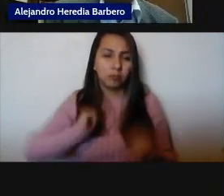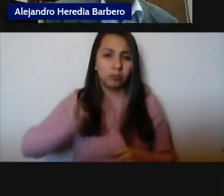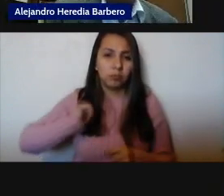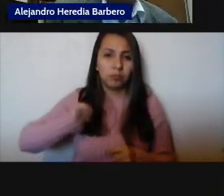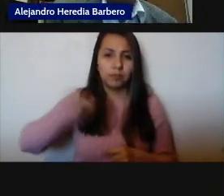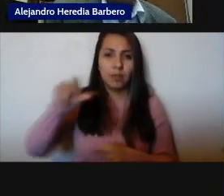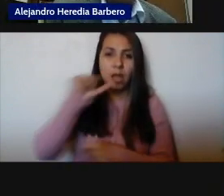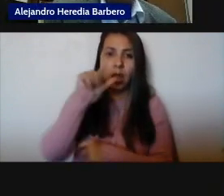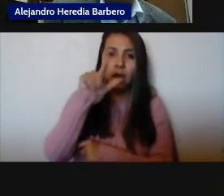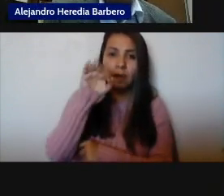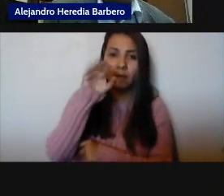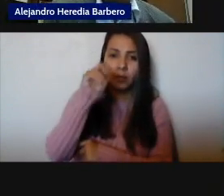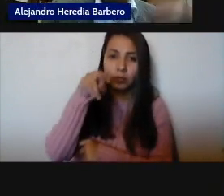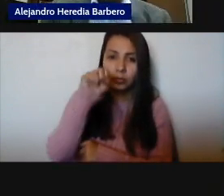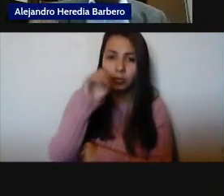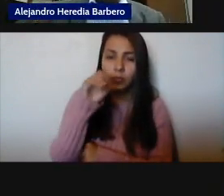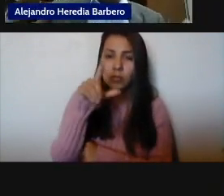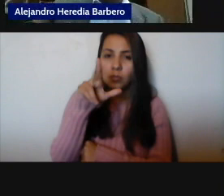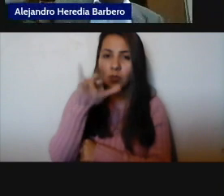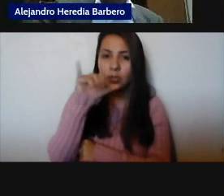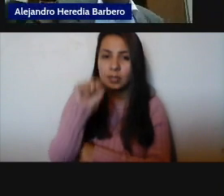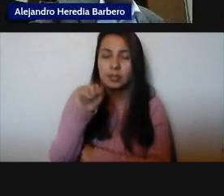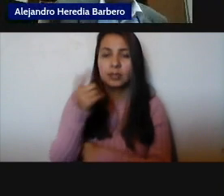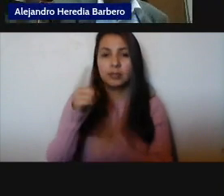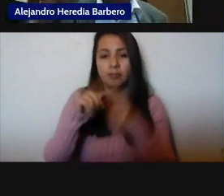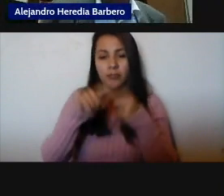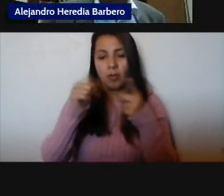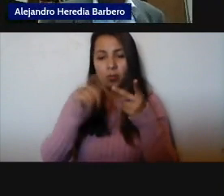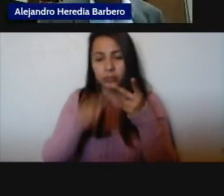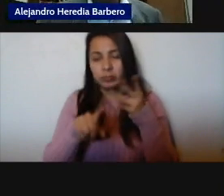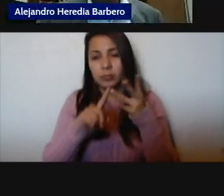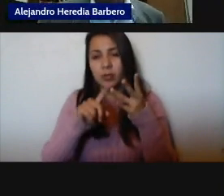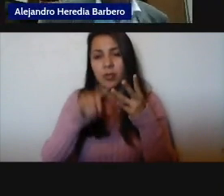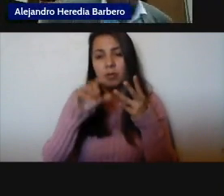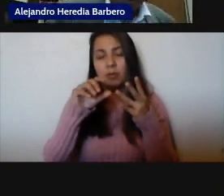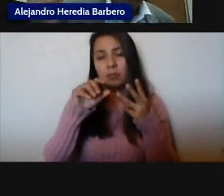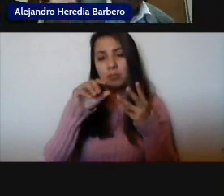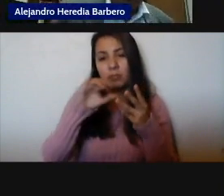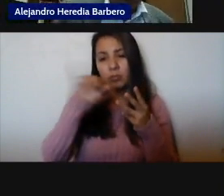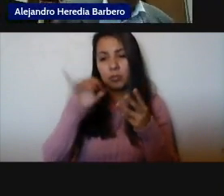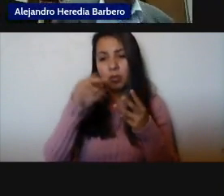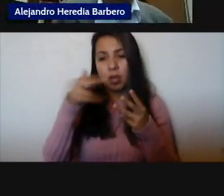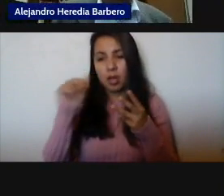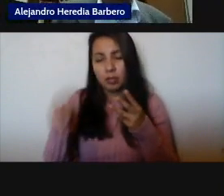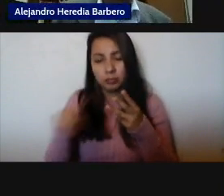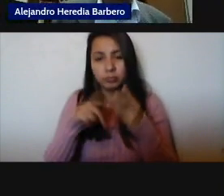de esta parte histórica también importante de Alfonso Luis Herrera o de Horiuchi o de Joan Oró,